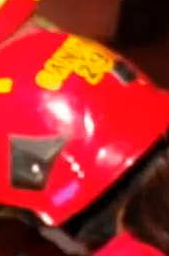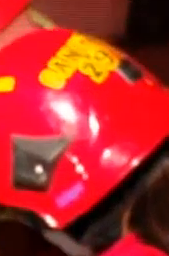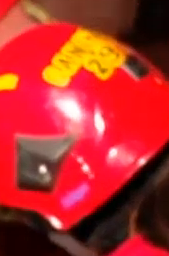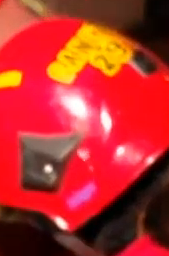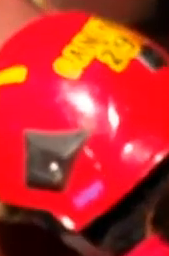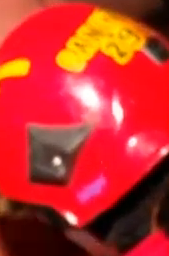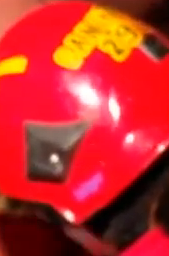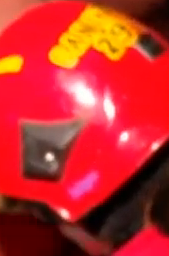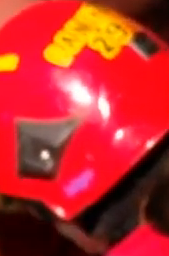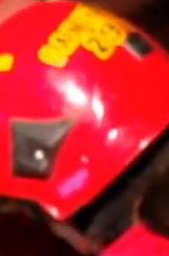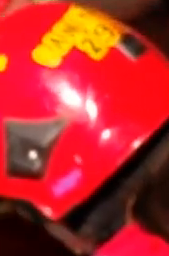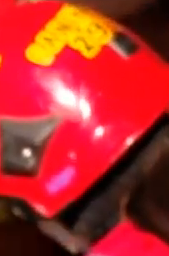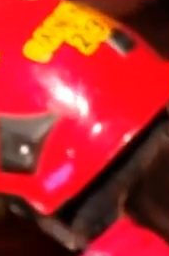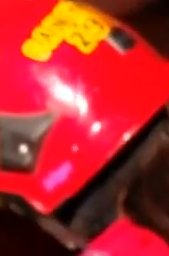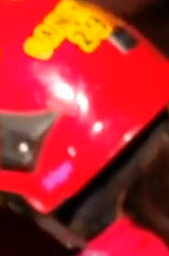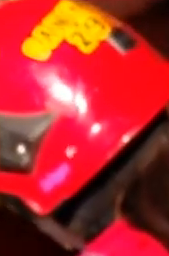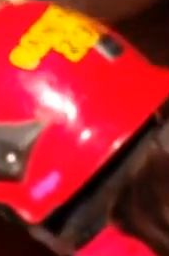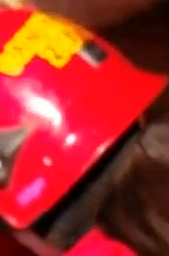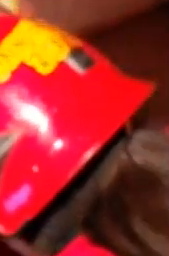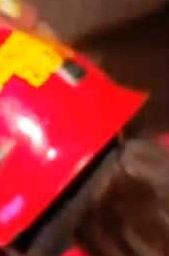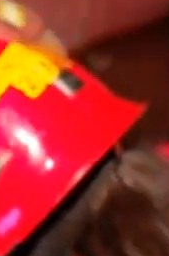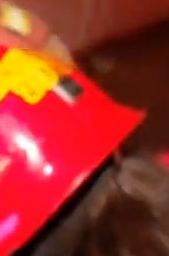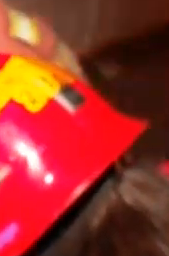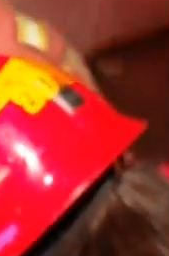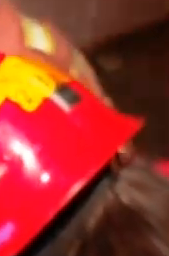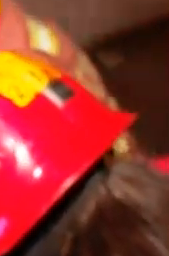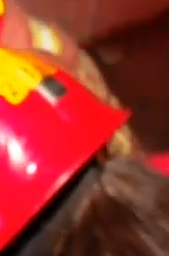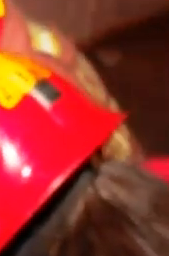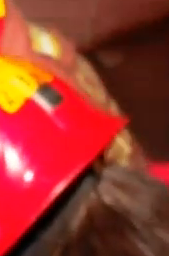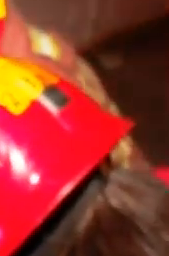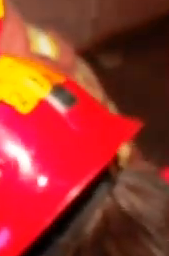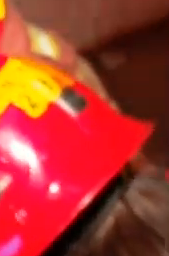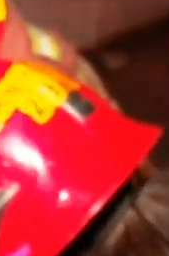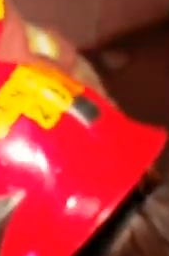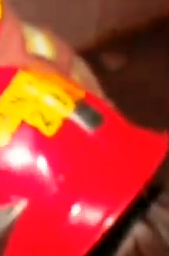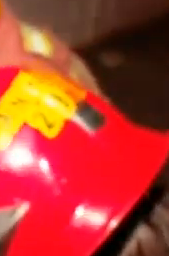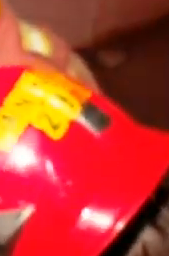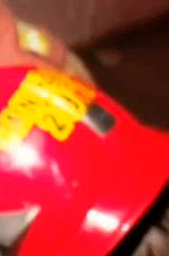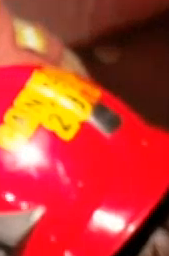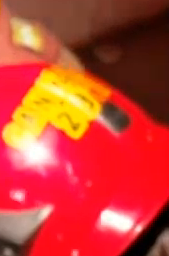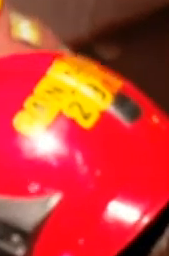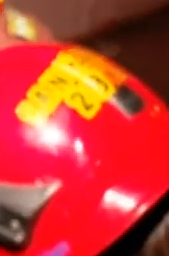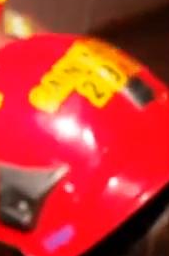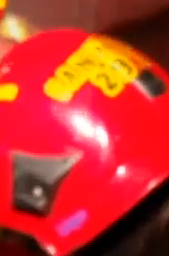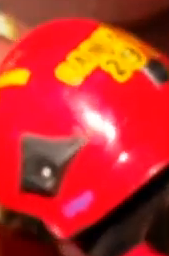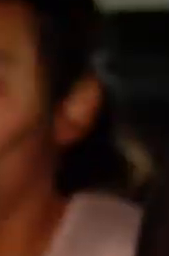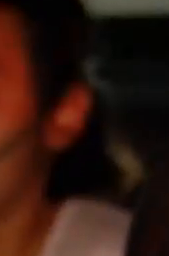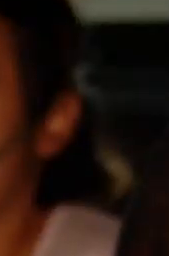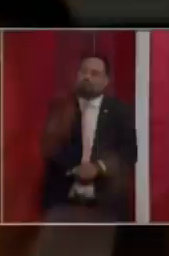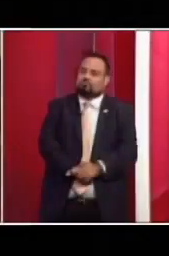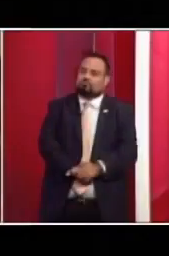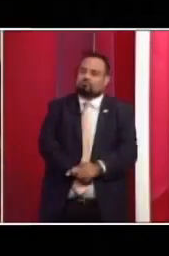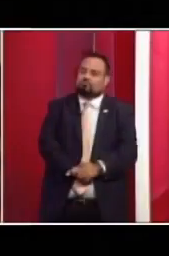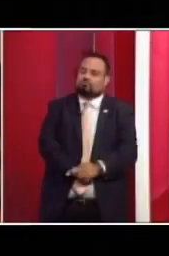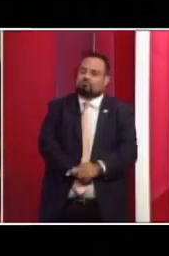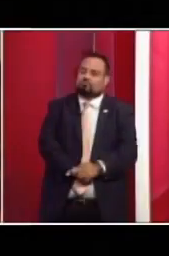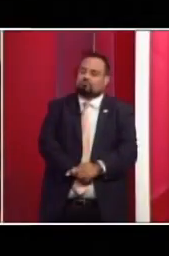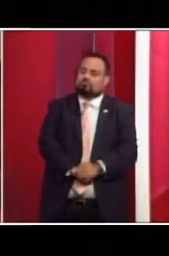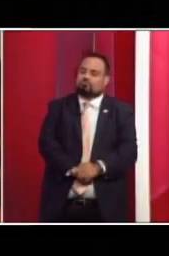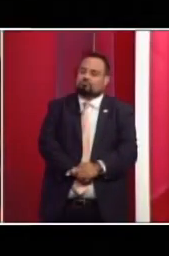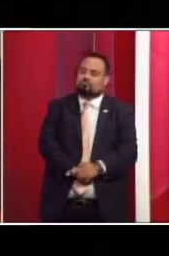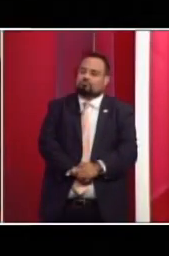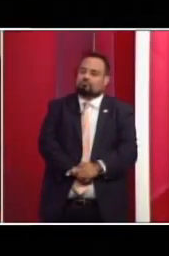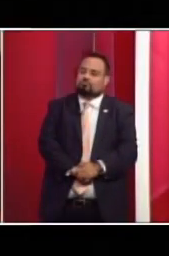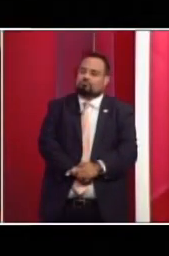es ingresada a estos lugares por situaciones de rebeldía por ejemplo a los dos meses que pase ahí la situación va a estar peor entonces